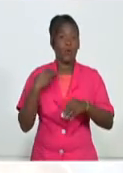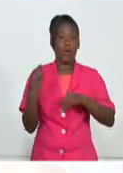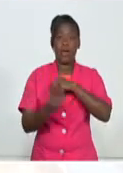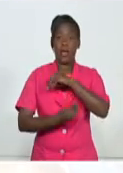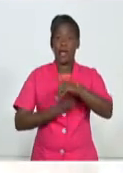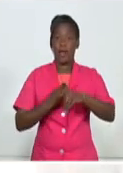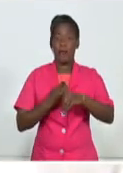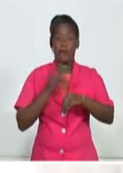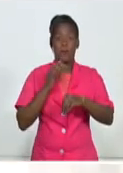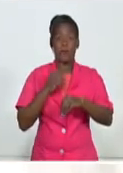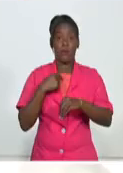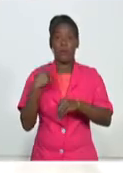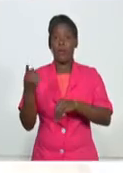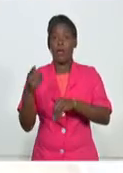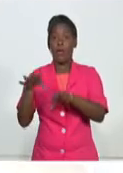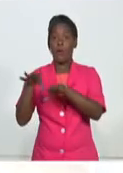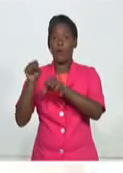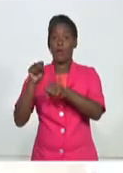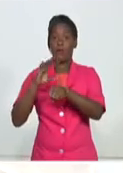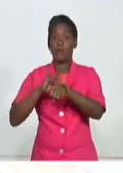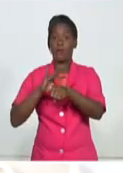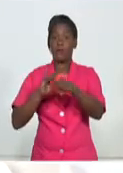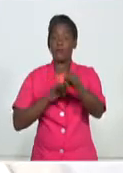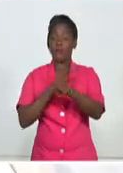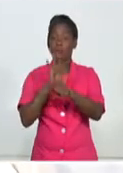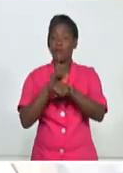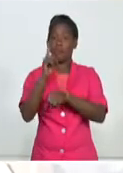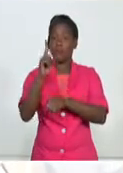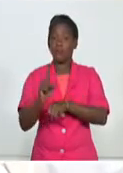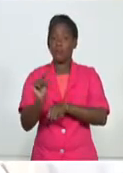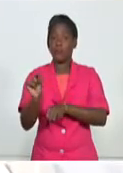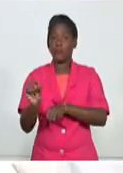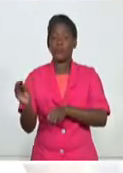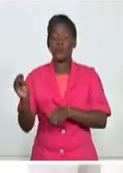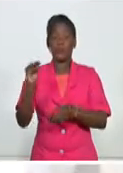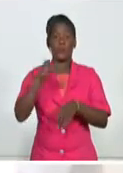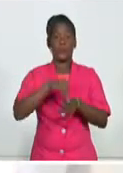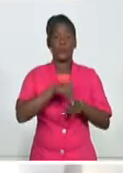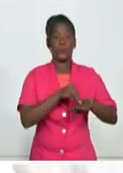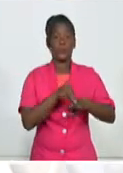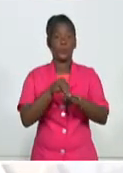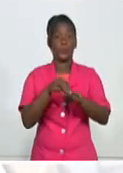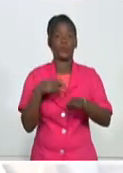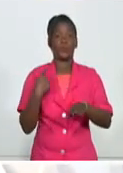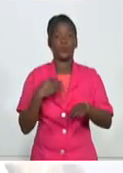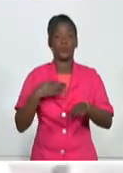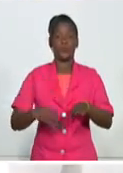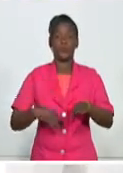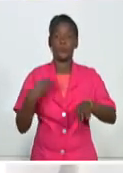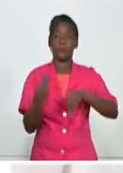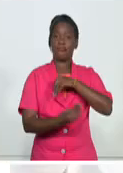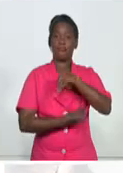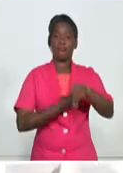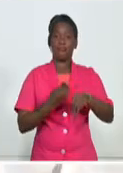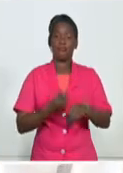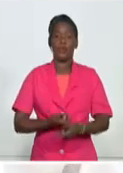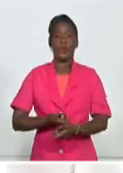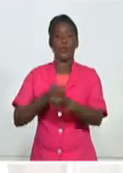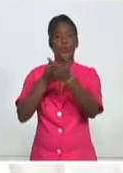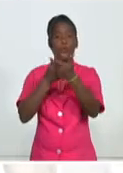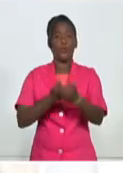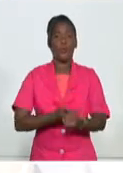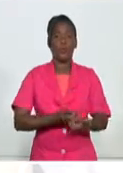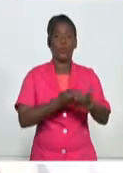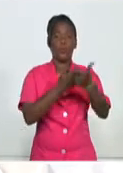miramos nos quitan este y nos ponen cuatro si hay que acabe que salte cambien el try los guantes y todas las cosas se desinfecta en el carro con cloro un